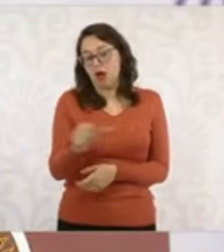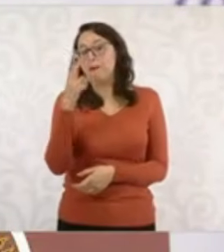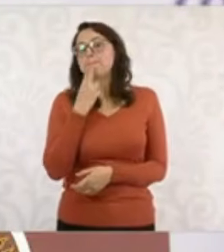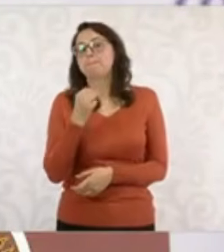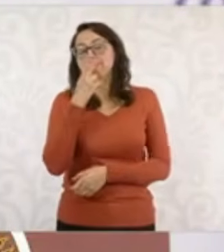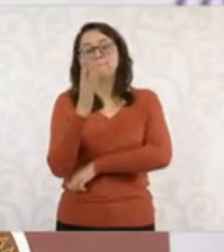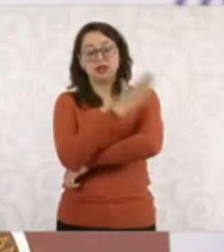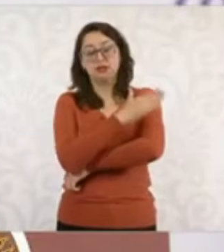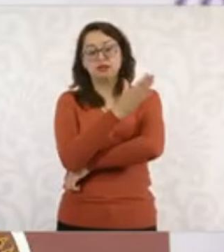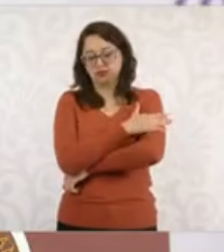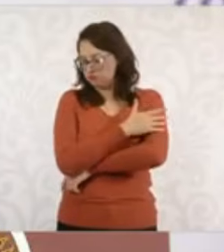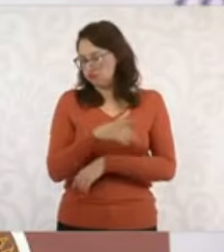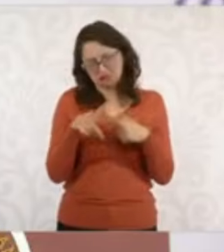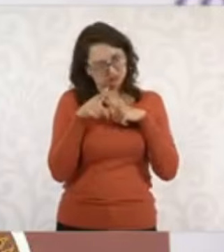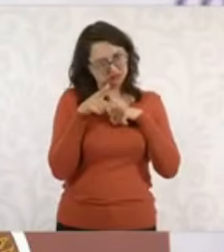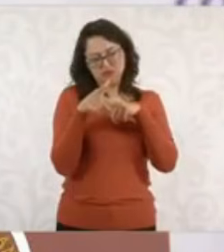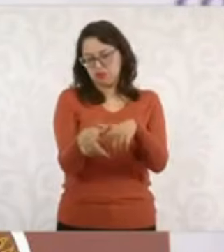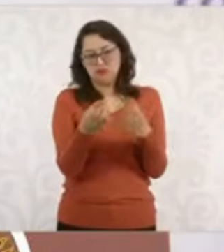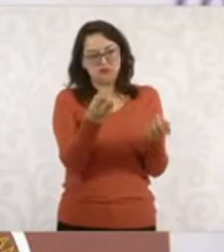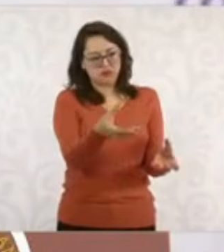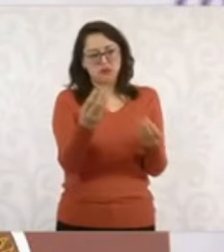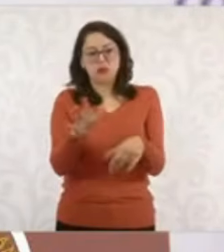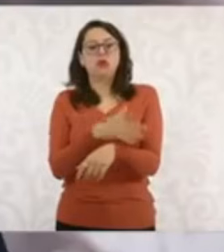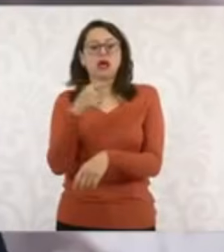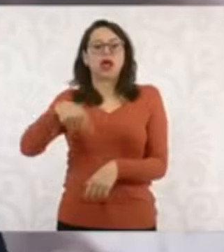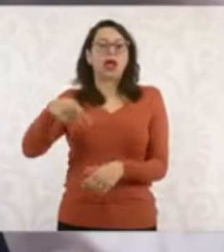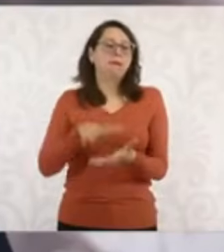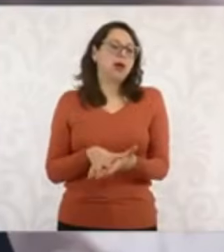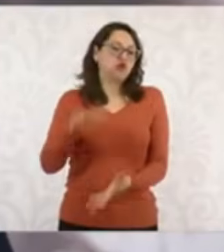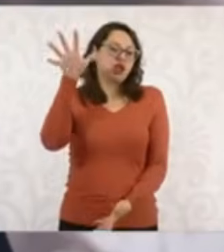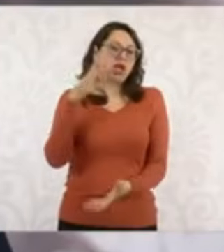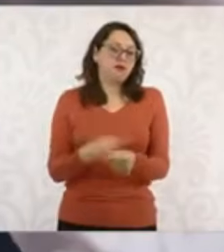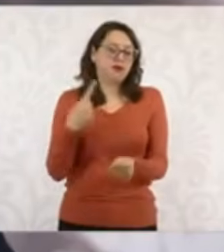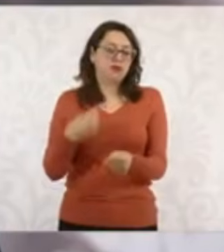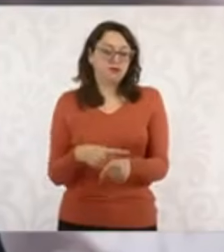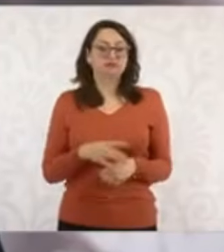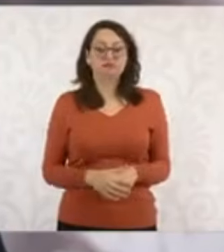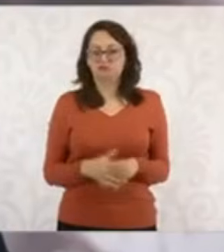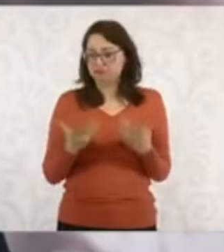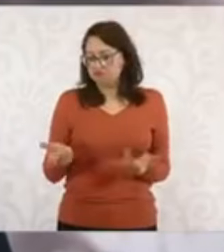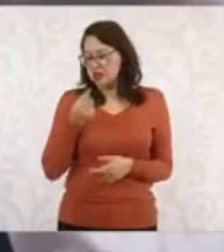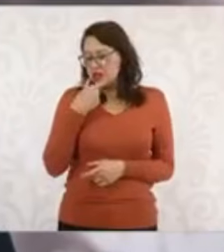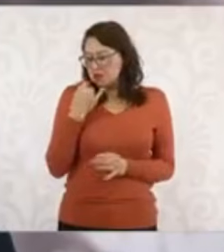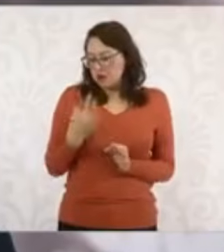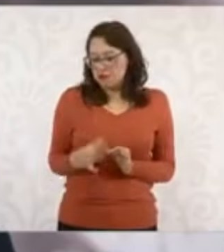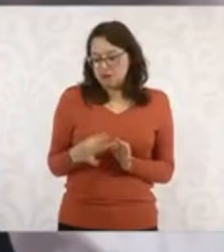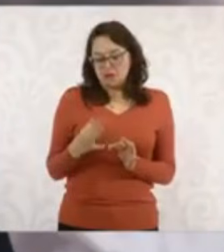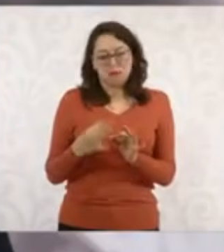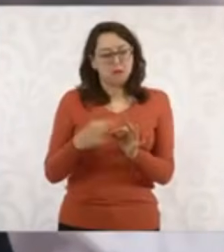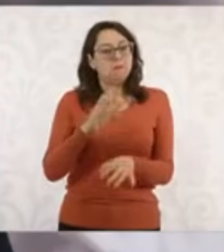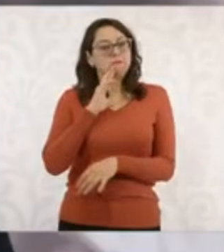diabetes e hipertensión, que son los padecimientos que más atendemos dentro de salud. El abasto se ha regularizado muchísimo en el segundo semestre